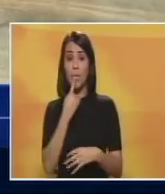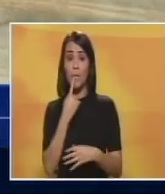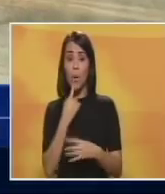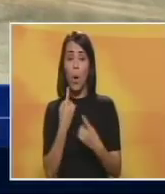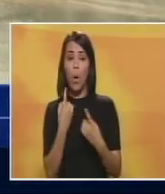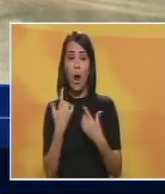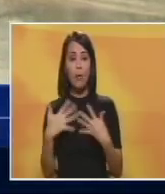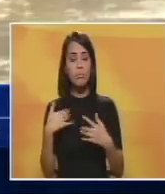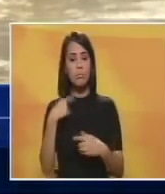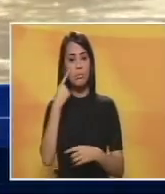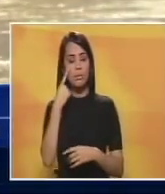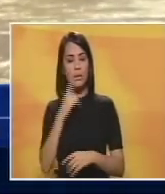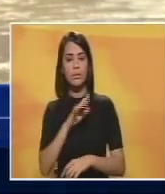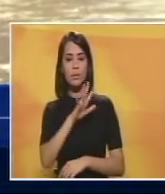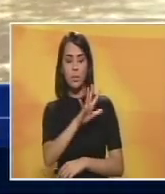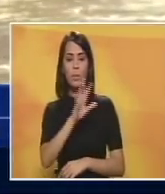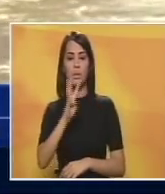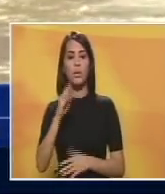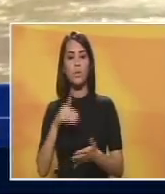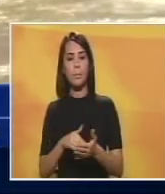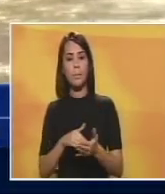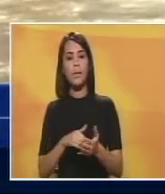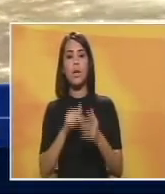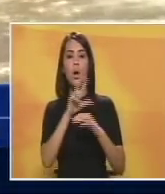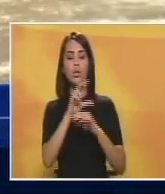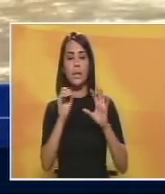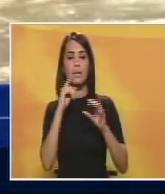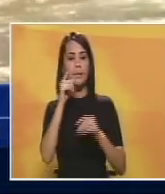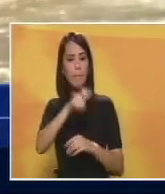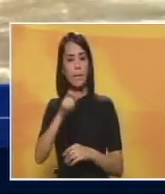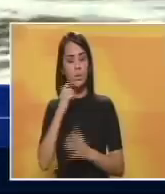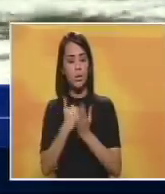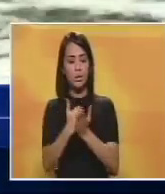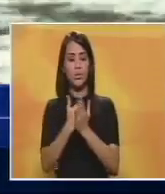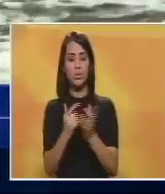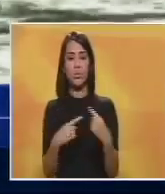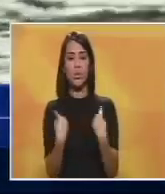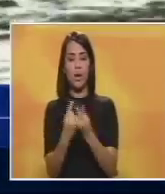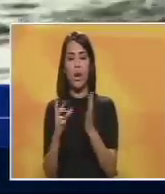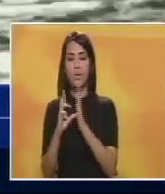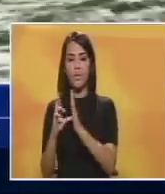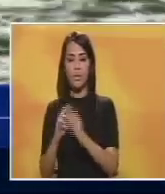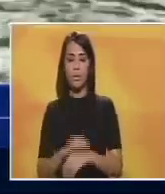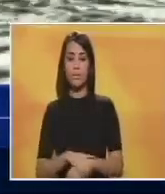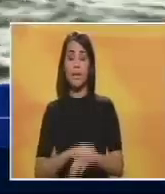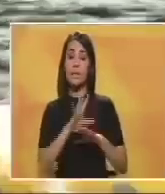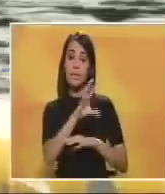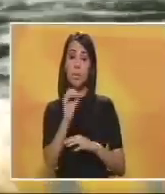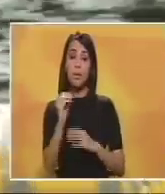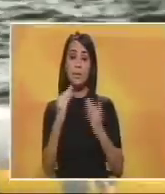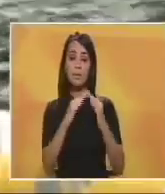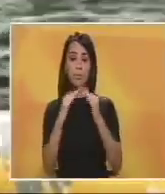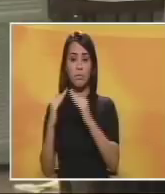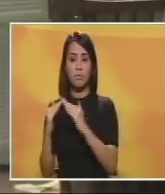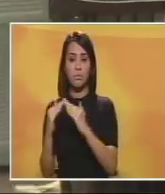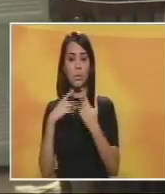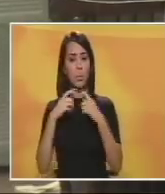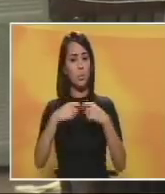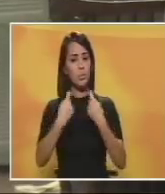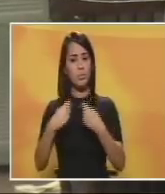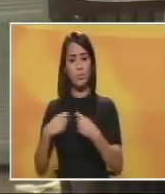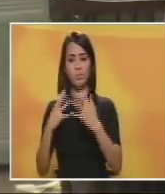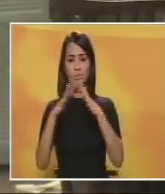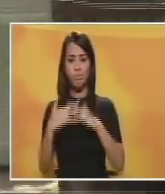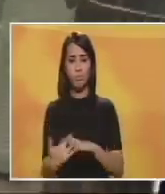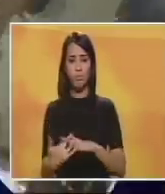roja. Unas 54.680 personas están siendo atendidas en albergues. 50 viviendas quedaron totalmente destruidas.